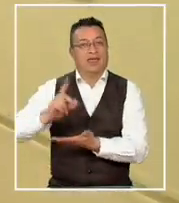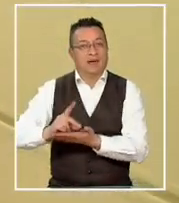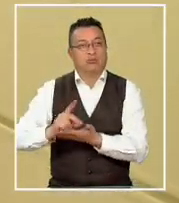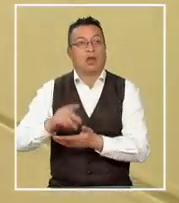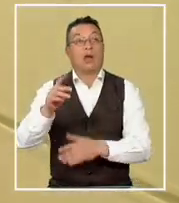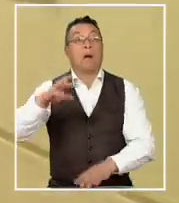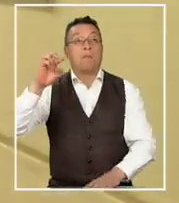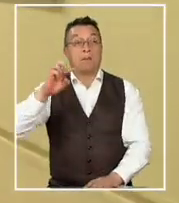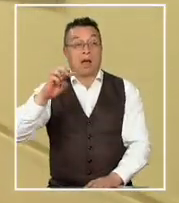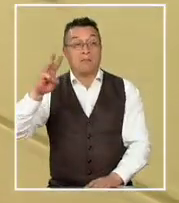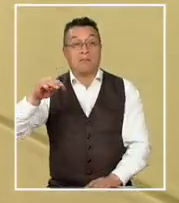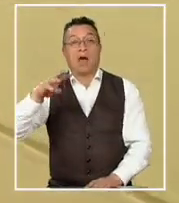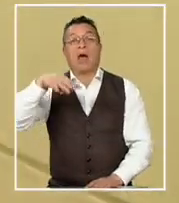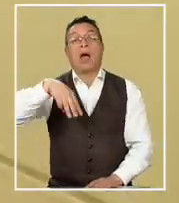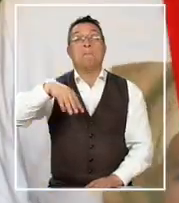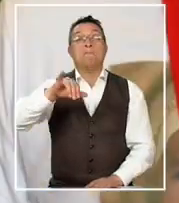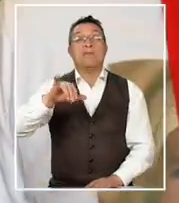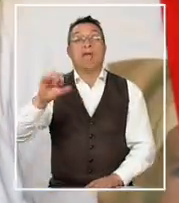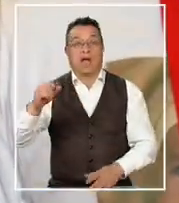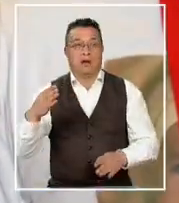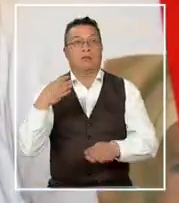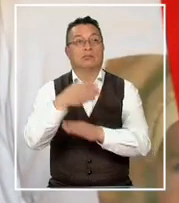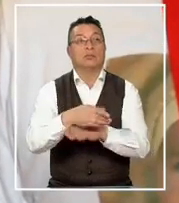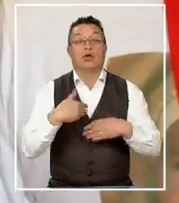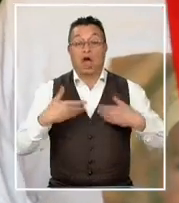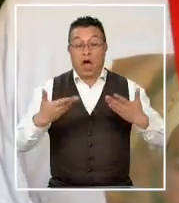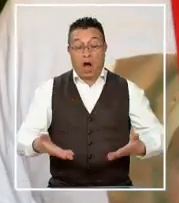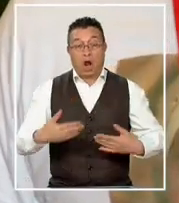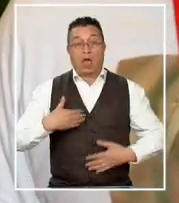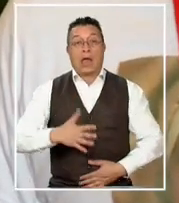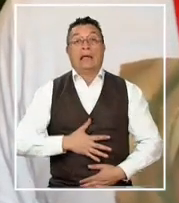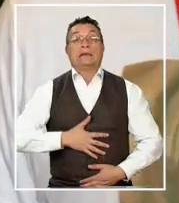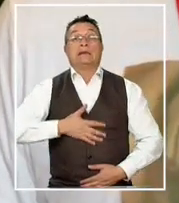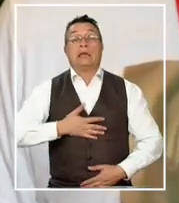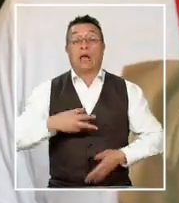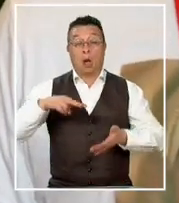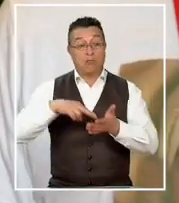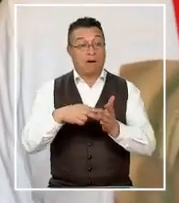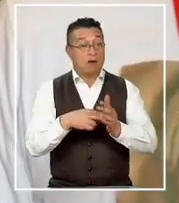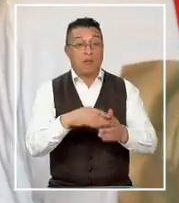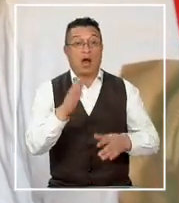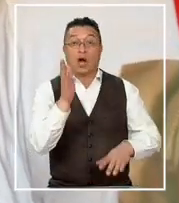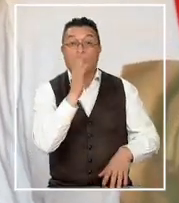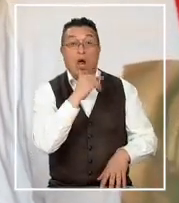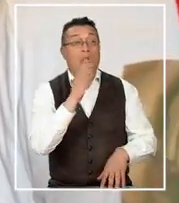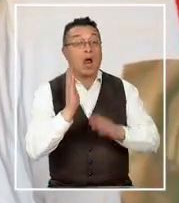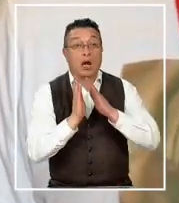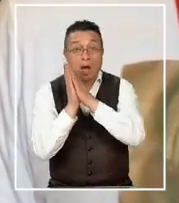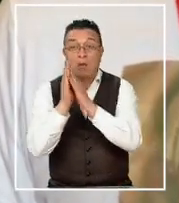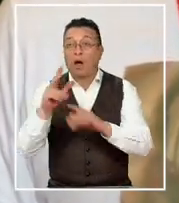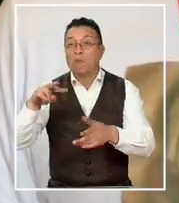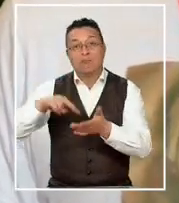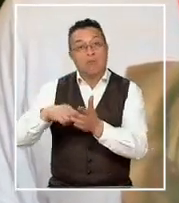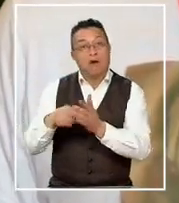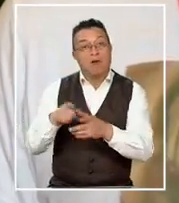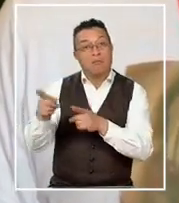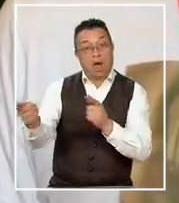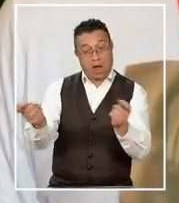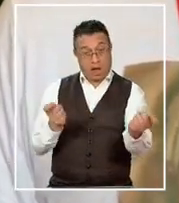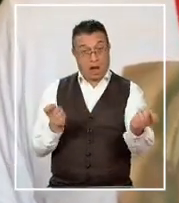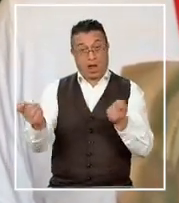los padres de Mía. Entonces nos quedamos con la sensación que si no era un problema de recursos en ese momento, era un problema entonces